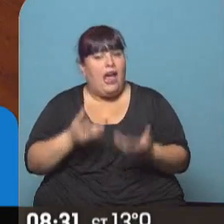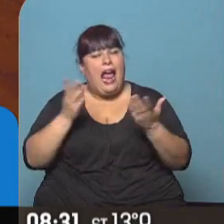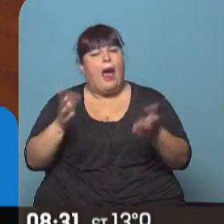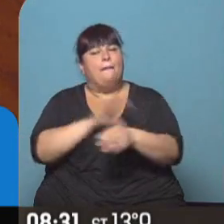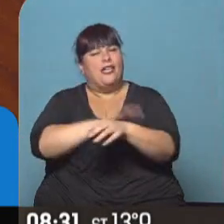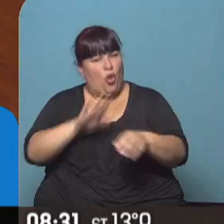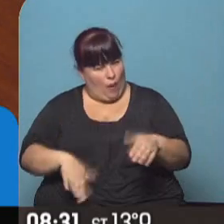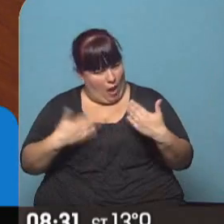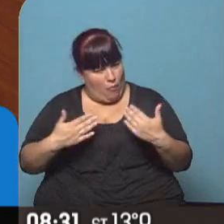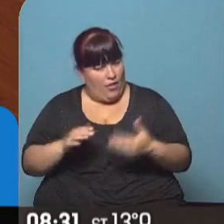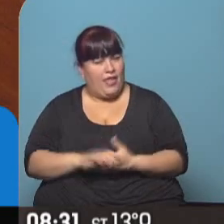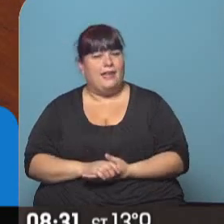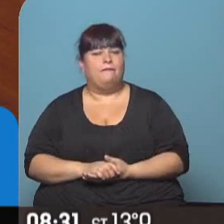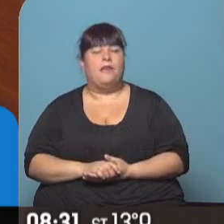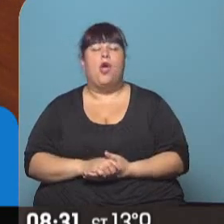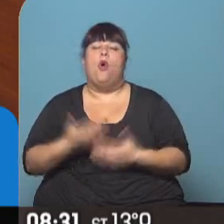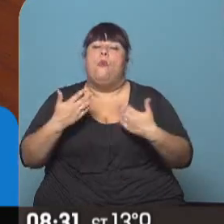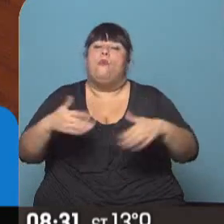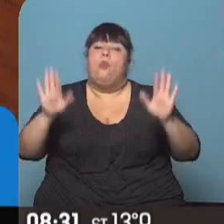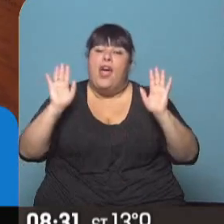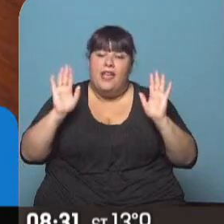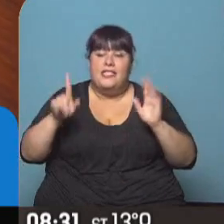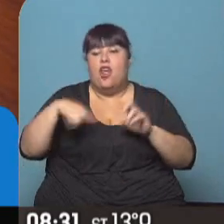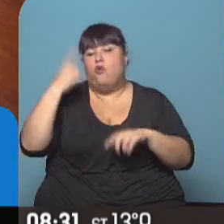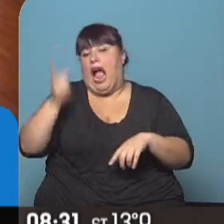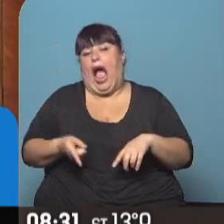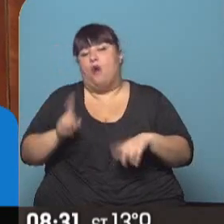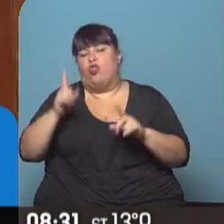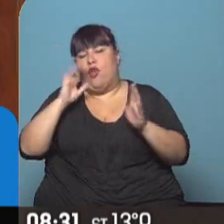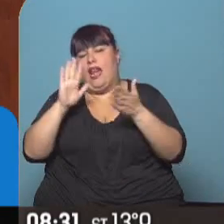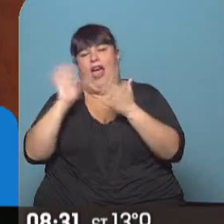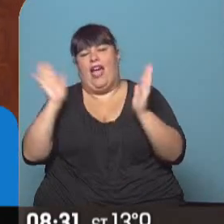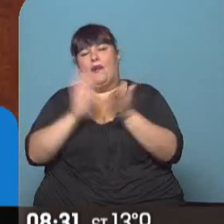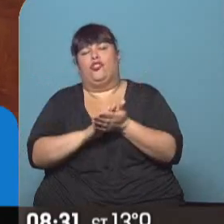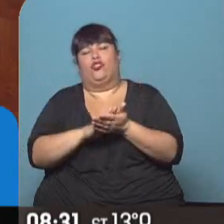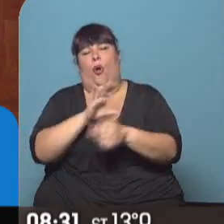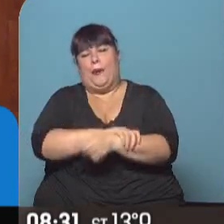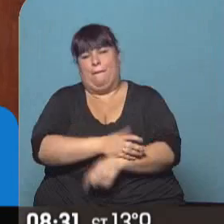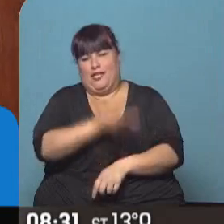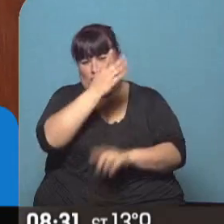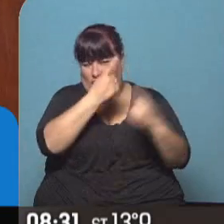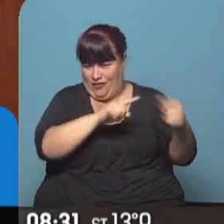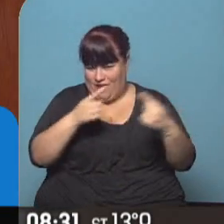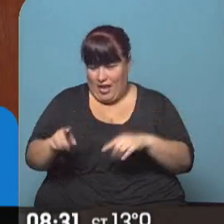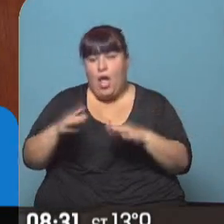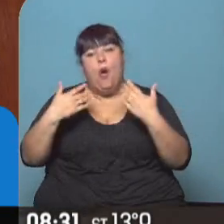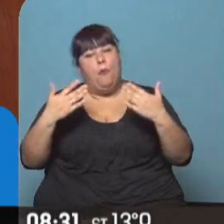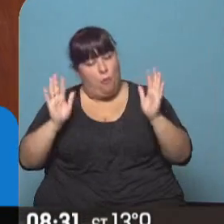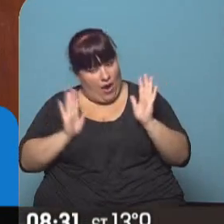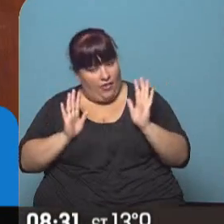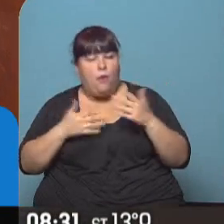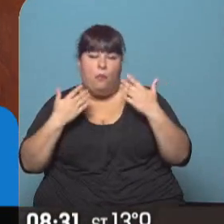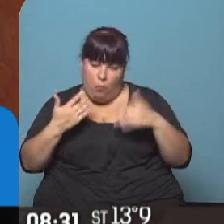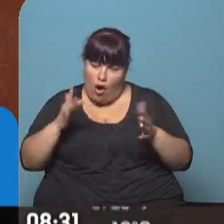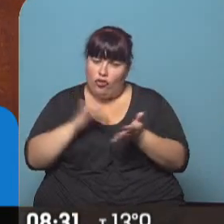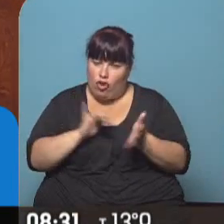baja le puede suceder? Le podría suceder por una causa que no esté relacionada a la hipertensión arterial. Pero puede pasar. Pero puede